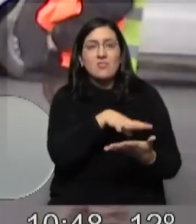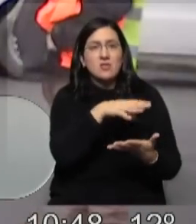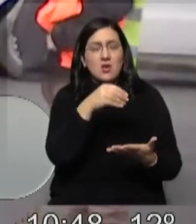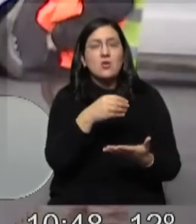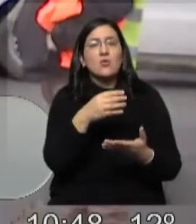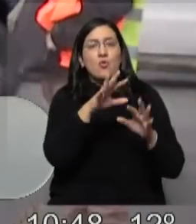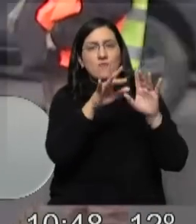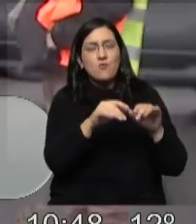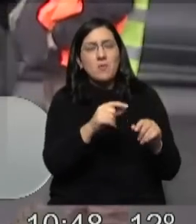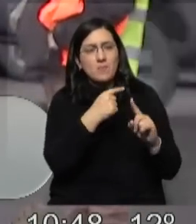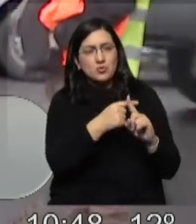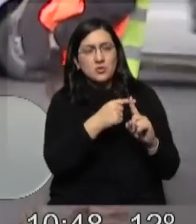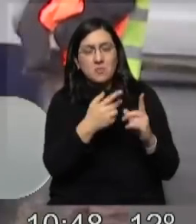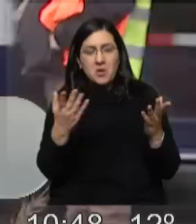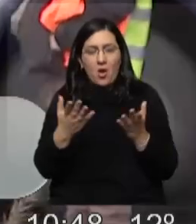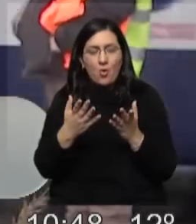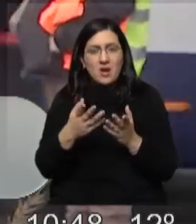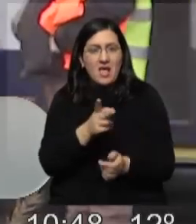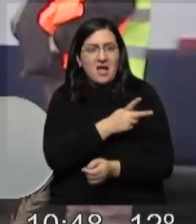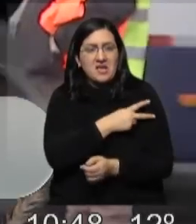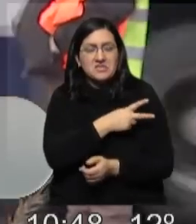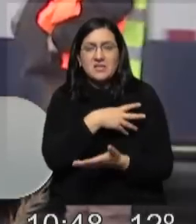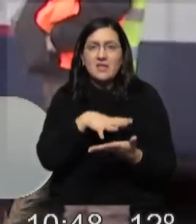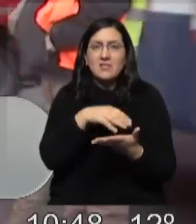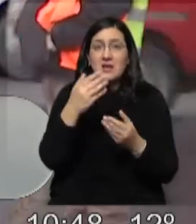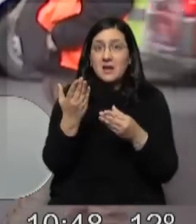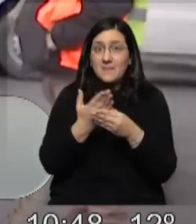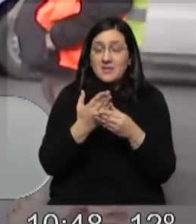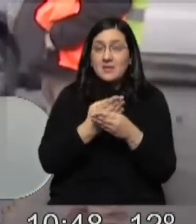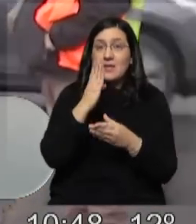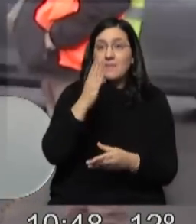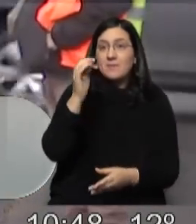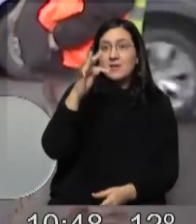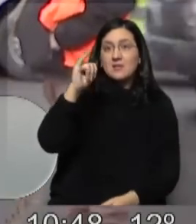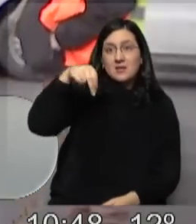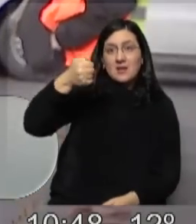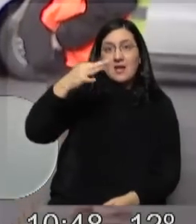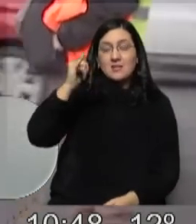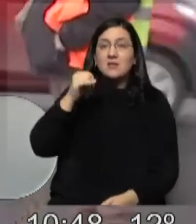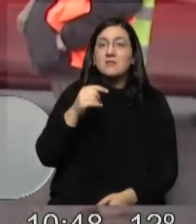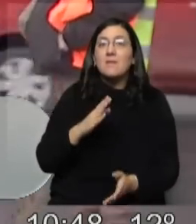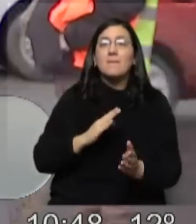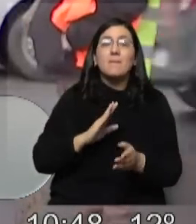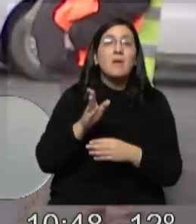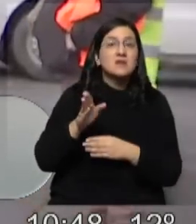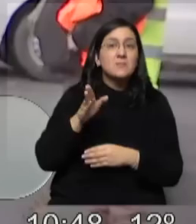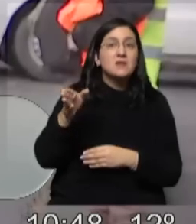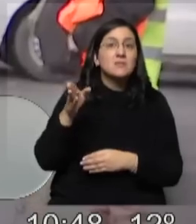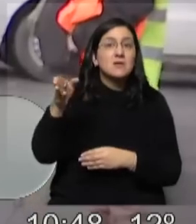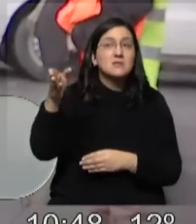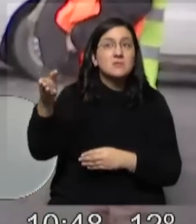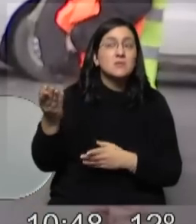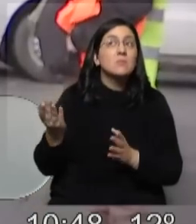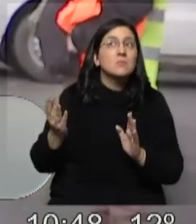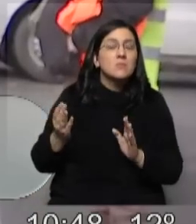informes positivos. En este caso, las gerencias de Antel, en el expediente de Pettinati, dicen pase, pase, pase, porque venía un